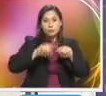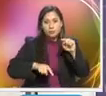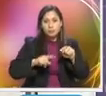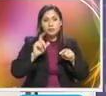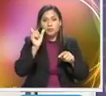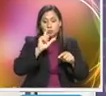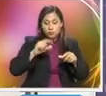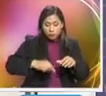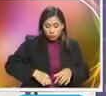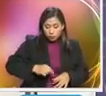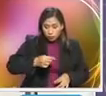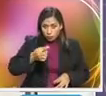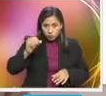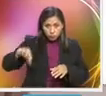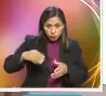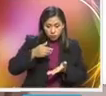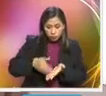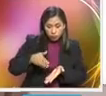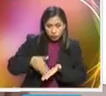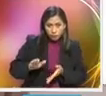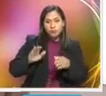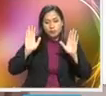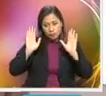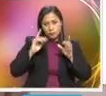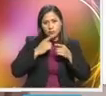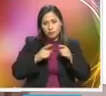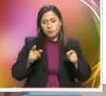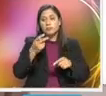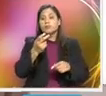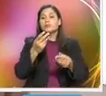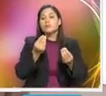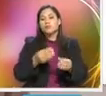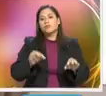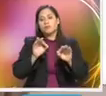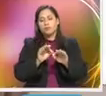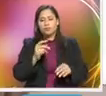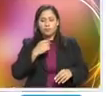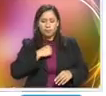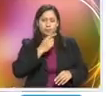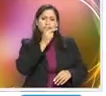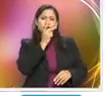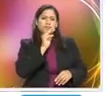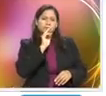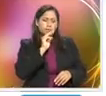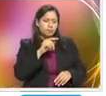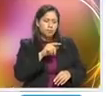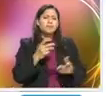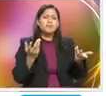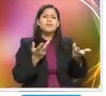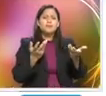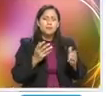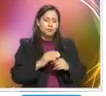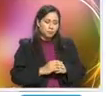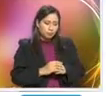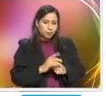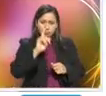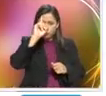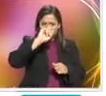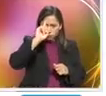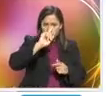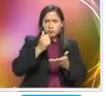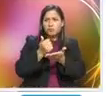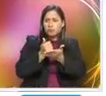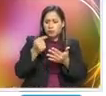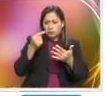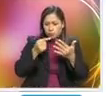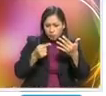liposucción ya en la vida adulta, ¿no? Entonces, por eso es tan importante. Ahora, como padres de familia, ¿qué es lo que deben de hacer? Yo creo que debe de haber tips, recomendaciones